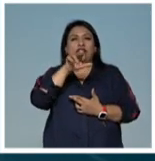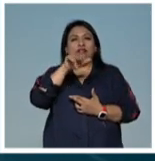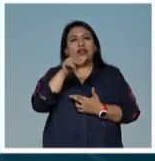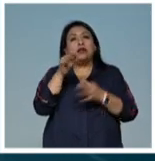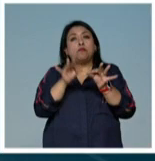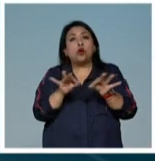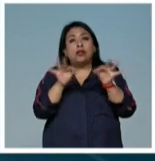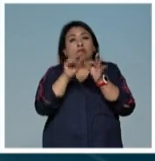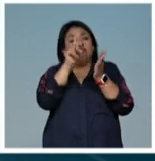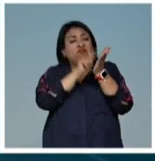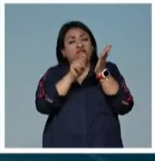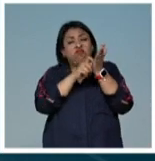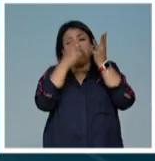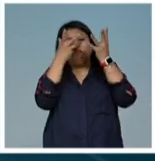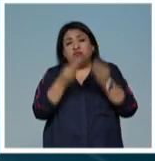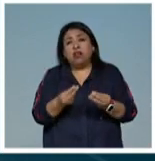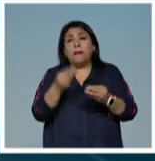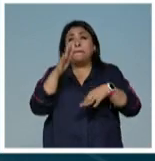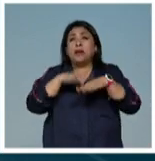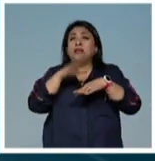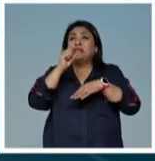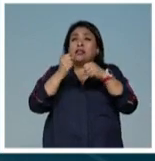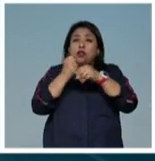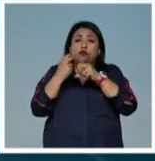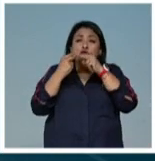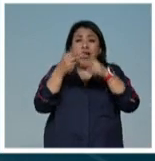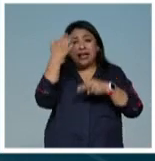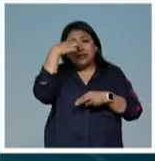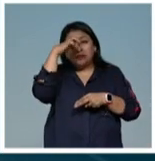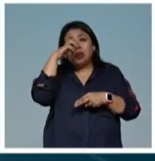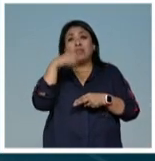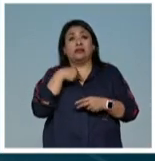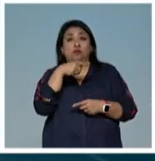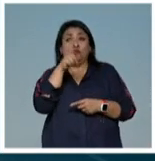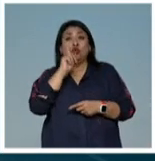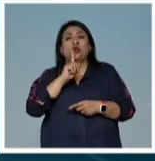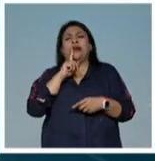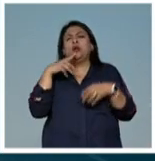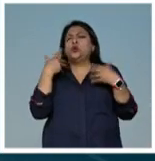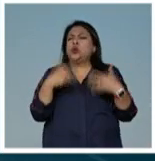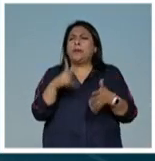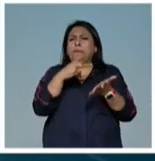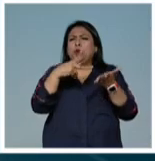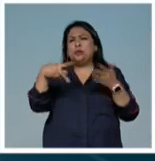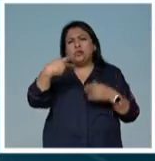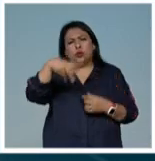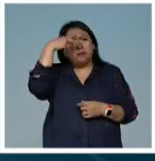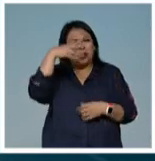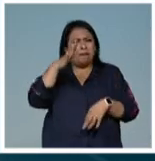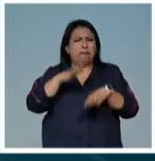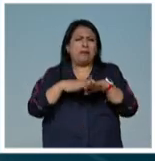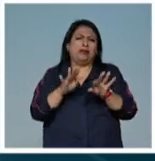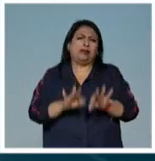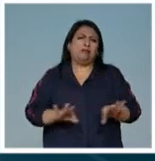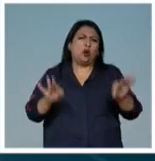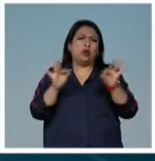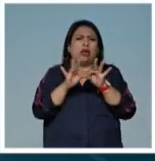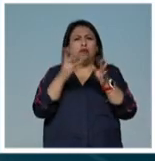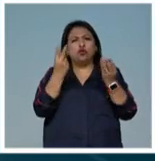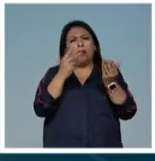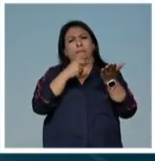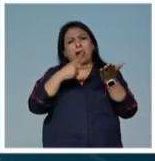producción literaria y más de 6 décadas de trayectoria la convirtieron en una de las plumas mexicanas más prolíficas y activas